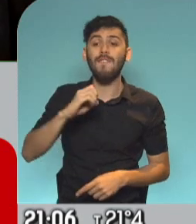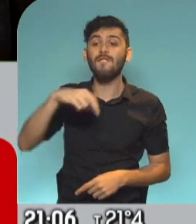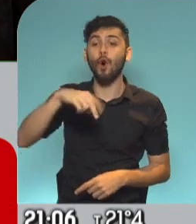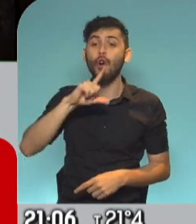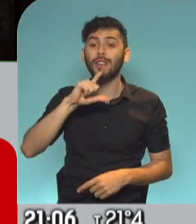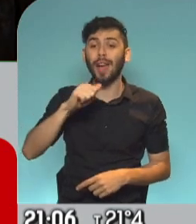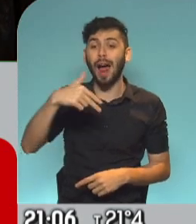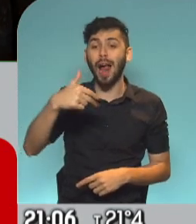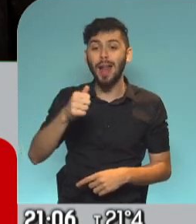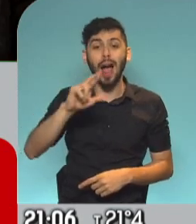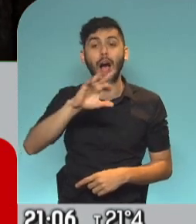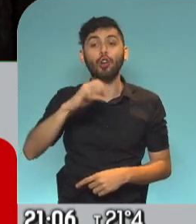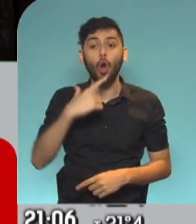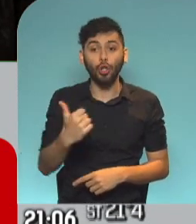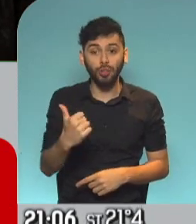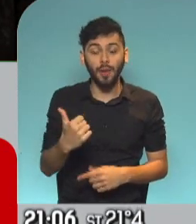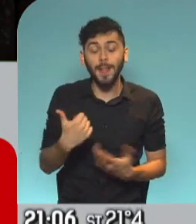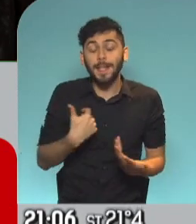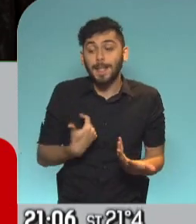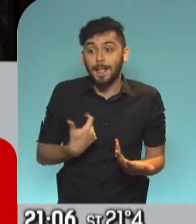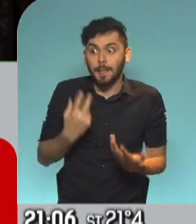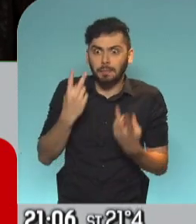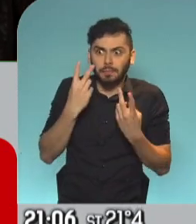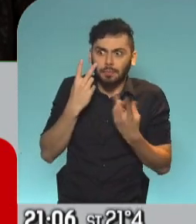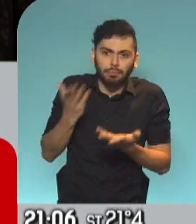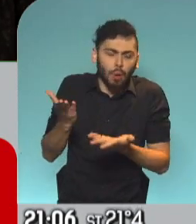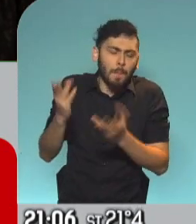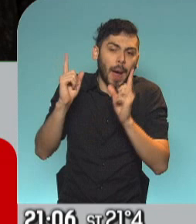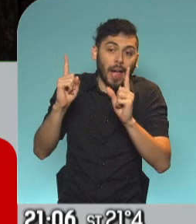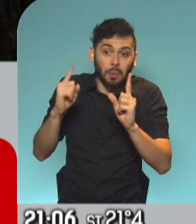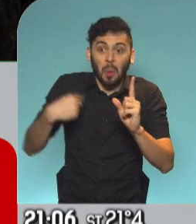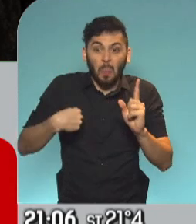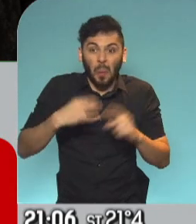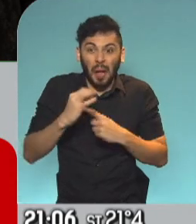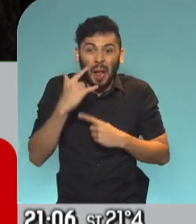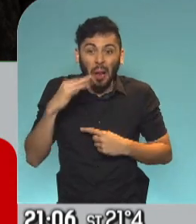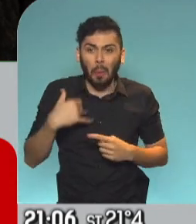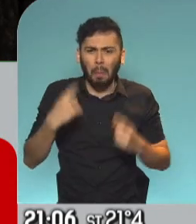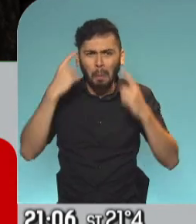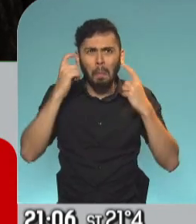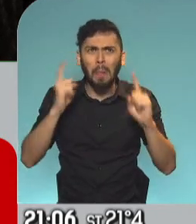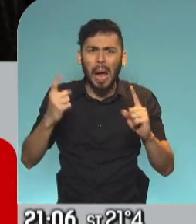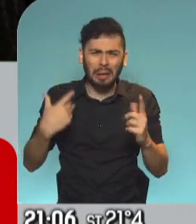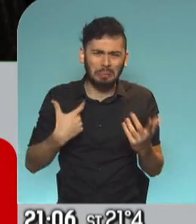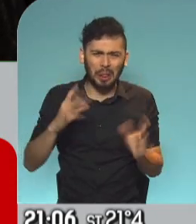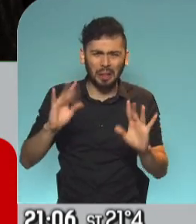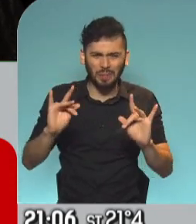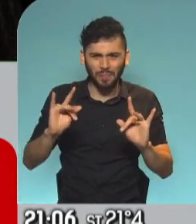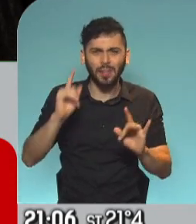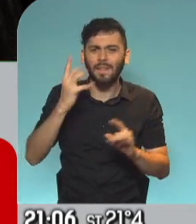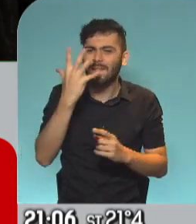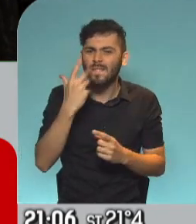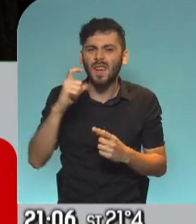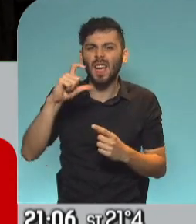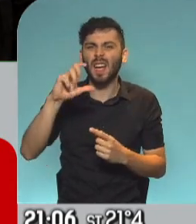él decía, y me cuesta reconocerme como maestro. Lo honraba, por supuesto, esa designación. Le gustaba Crist, le